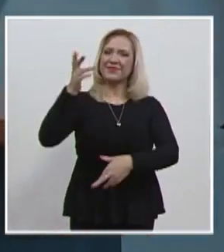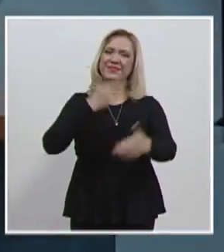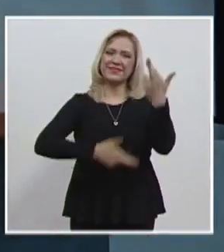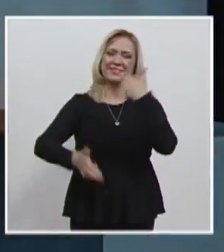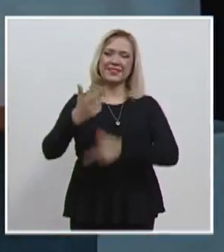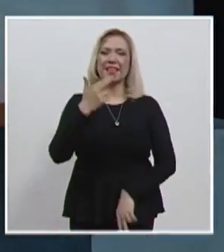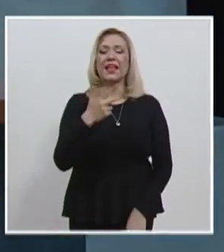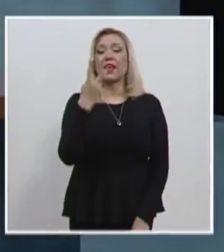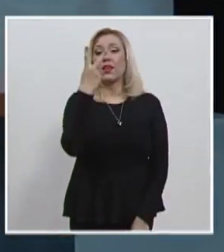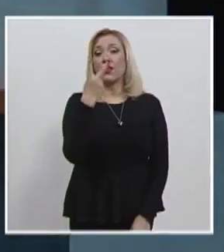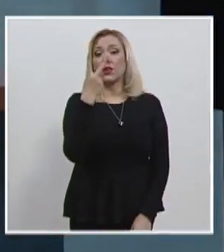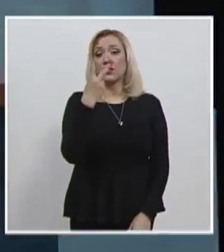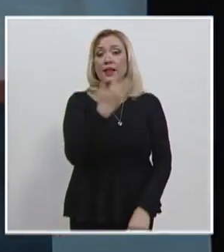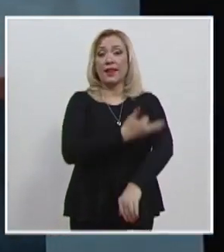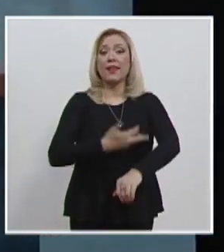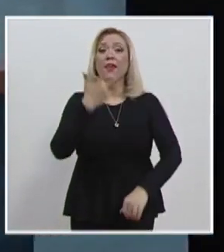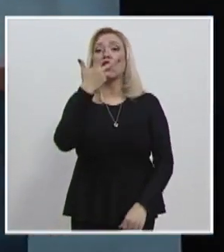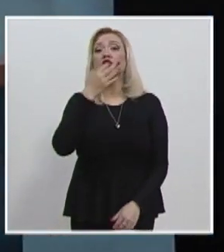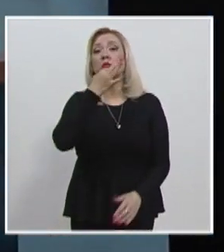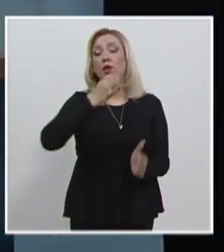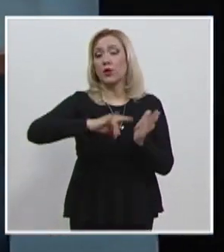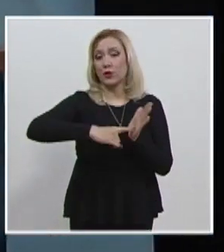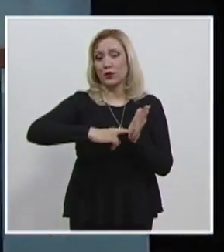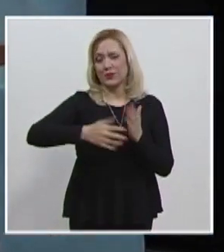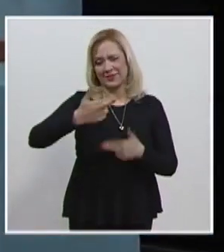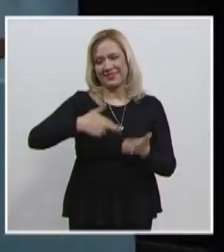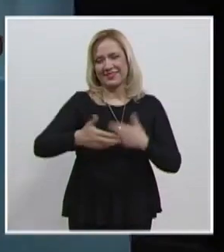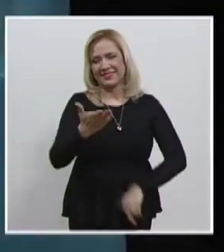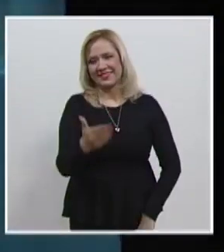8 minutos Después de las 2 de la tarde